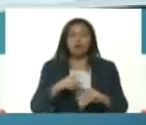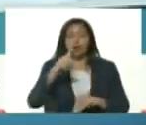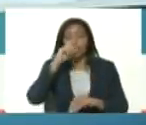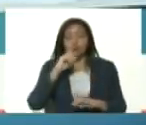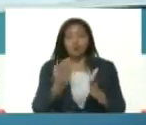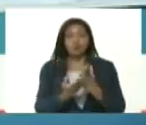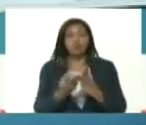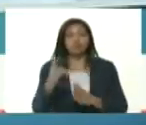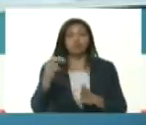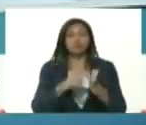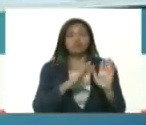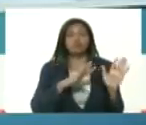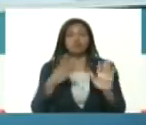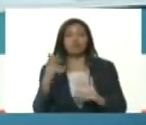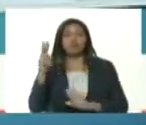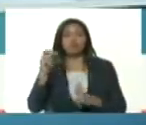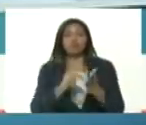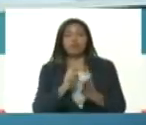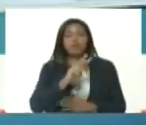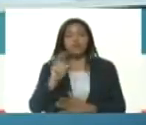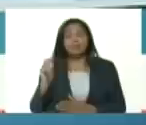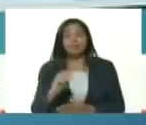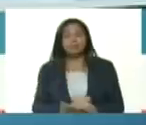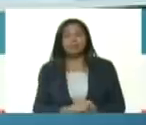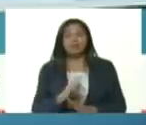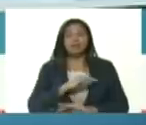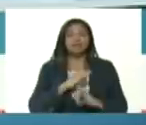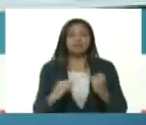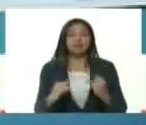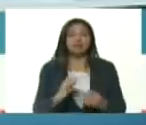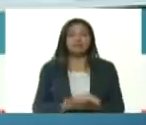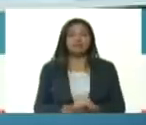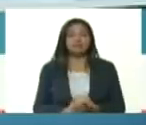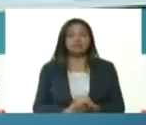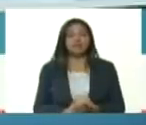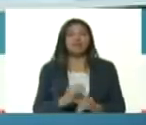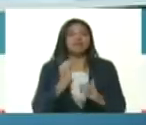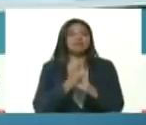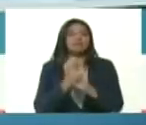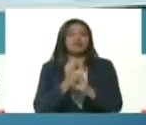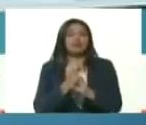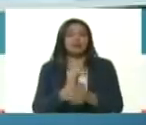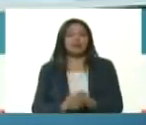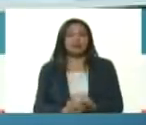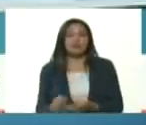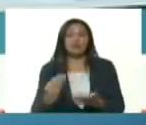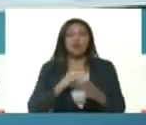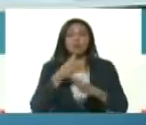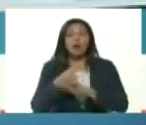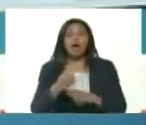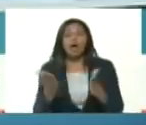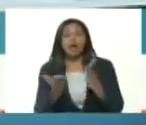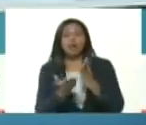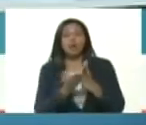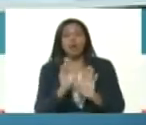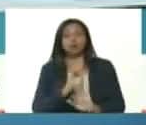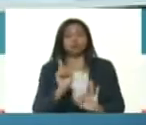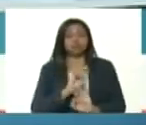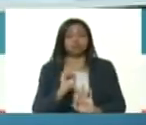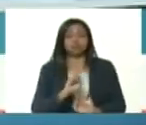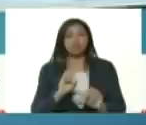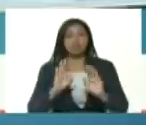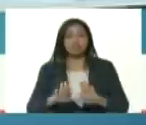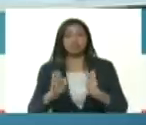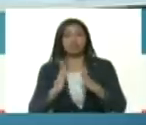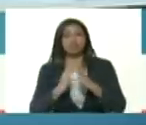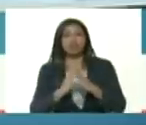escolar 2019-2020 se culmine de manera online, que no se vuelva a las aulas de clase.